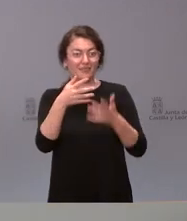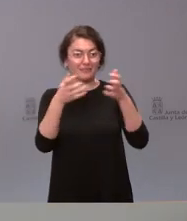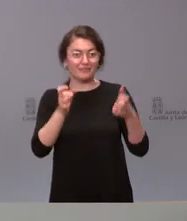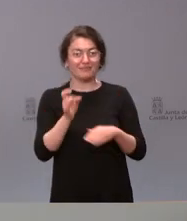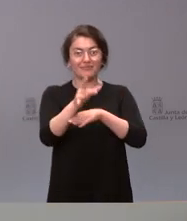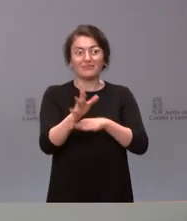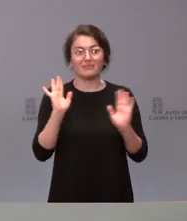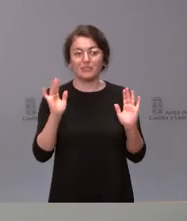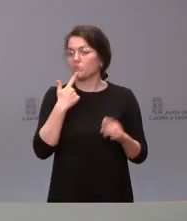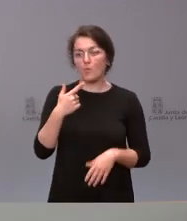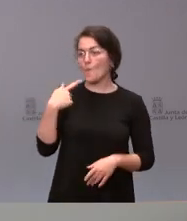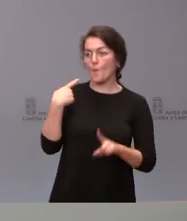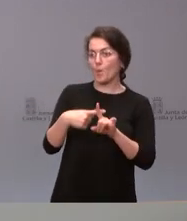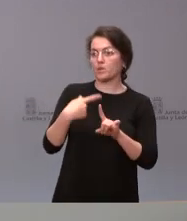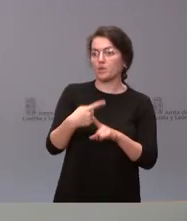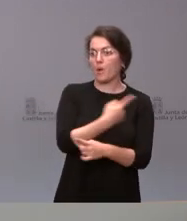bueno que todo el mundo se exprese lo que piensa.